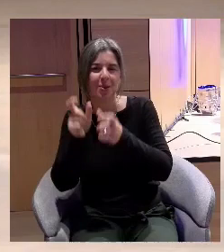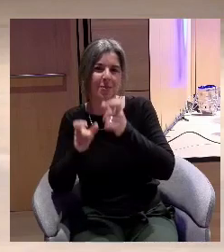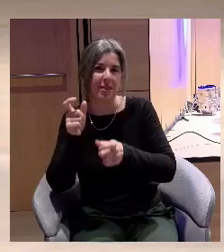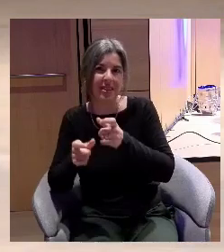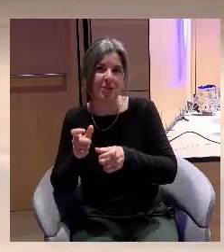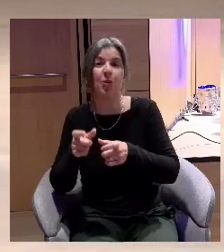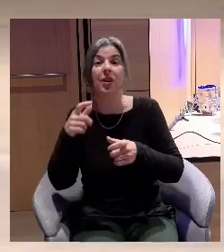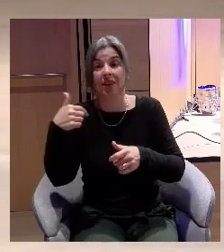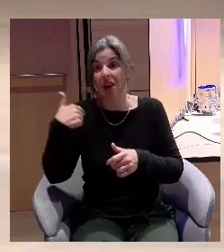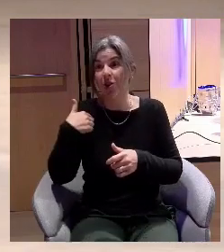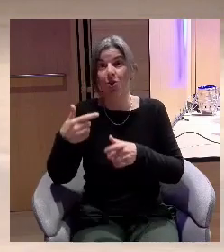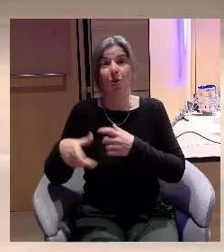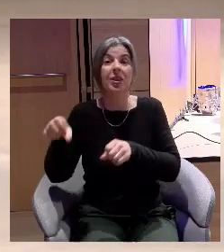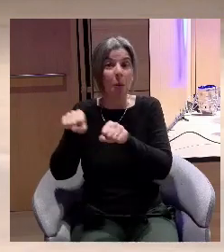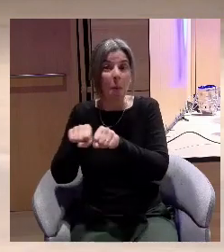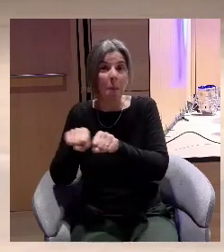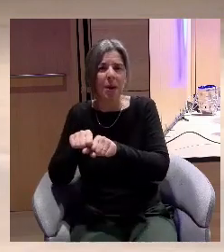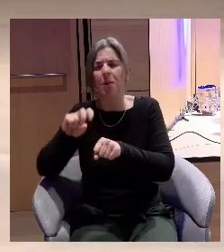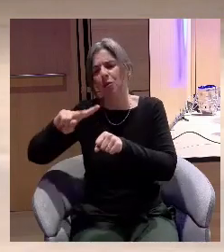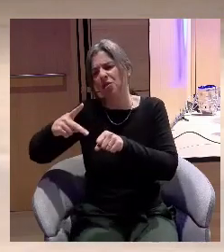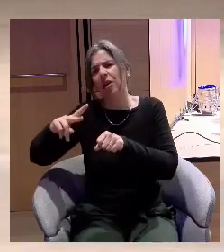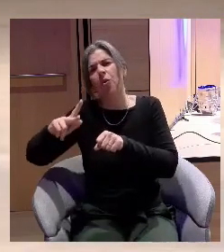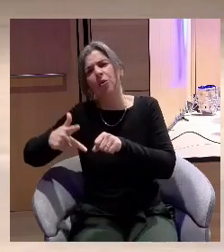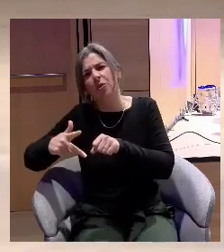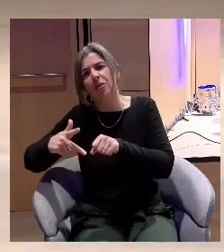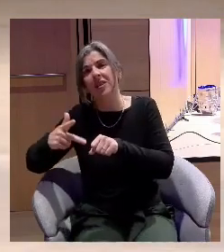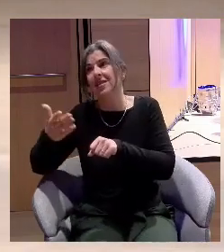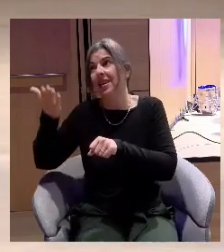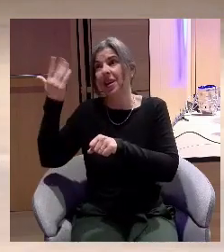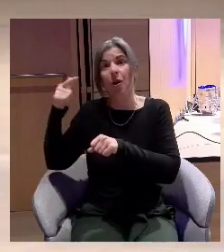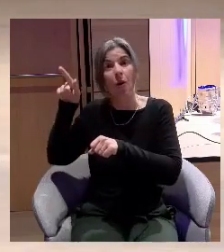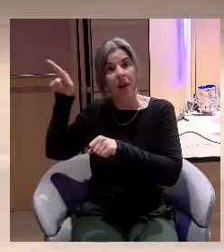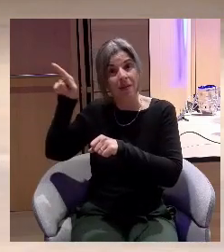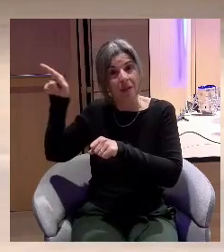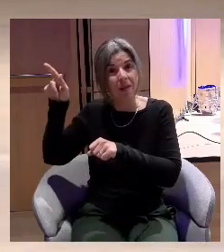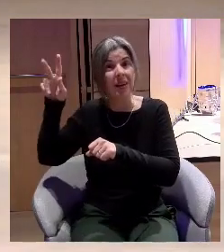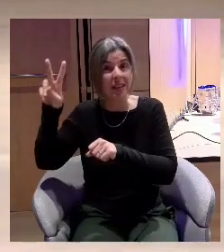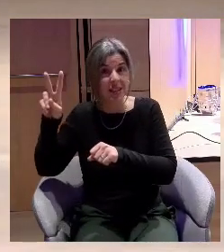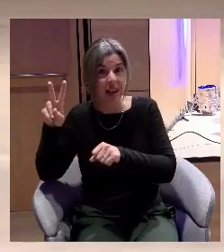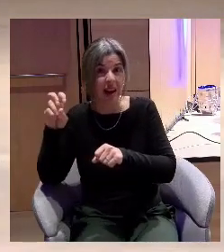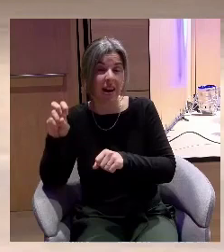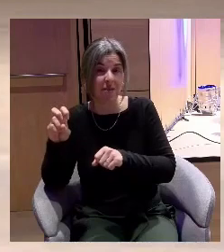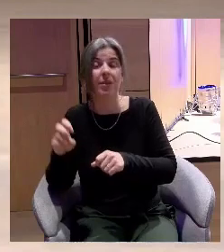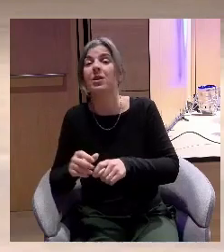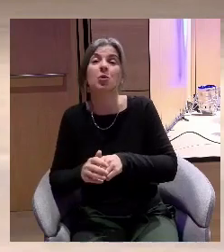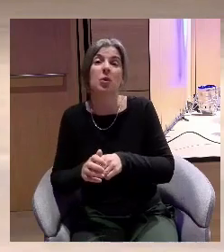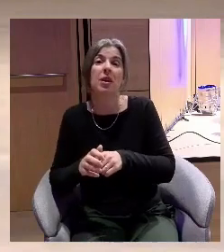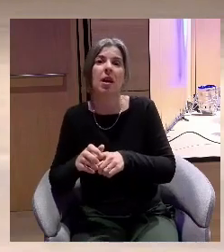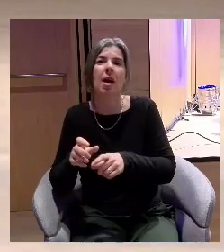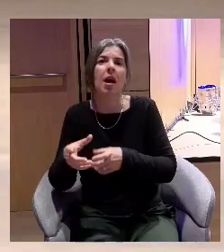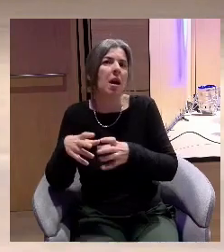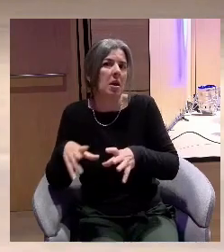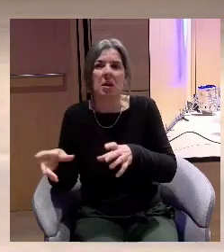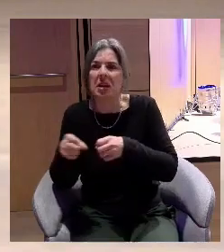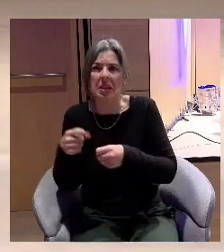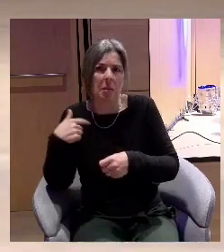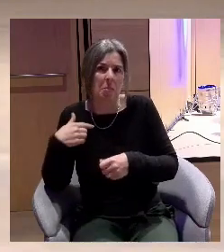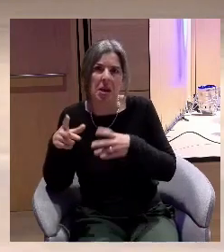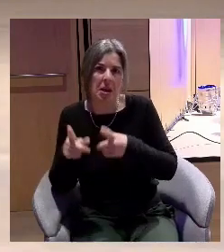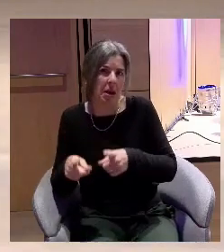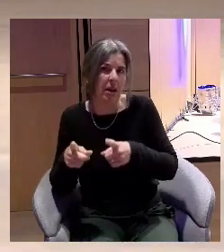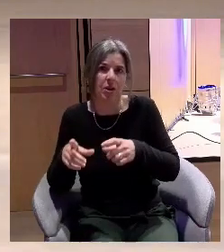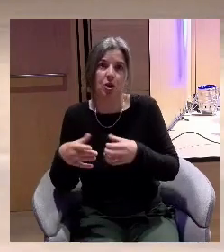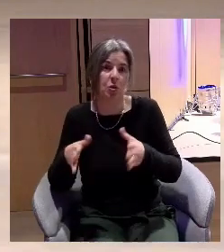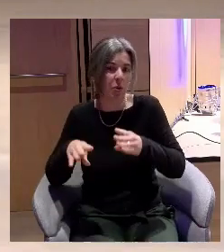segundo, tercero por allá que vive en Venezuela, entonces como que consideraría yo, puede que me esté equivocando porque tampoco me las sé todas,